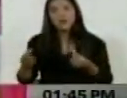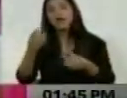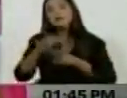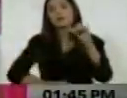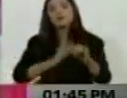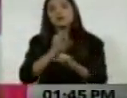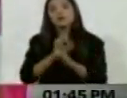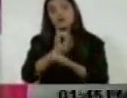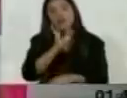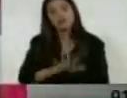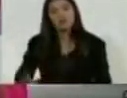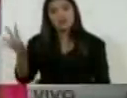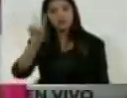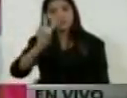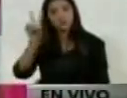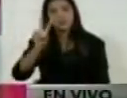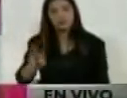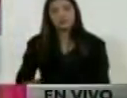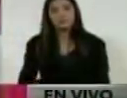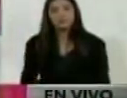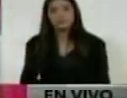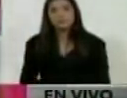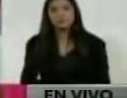la República.